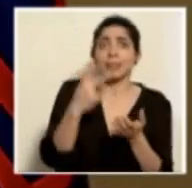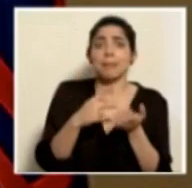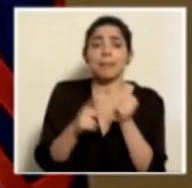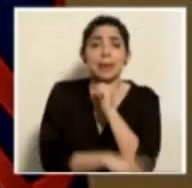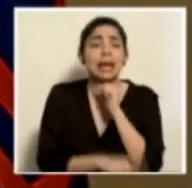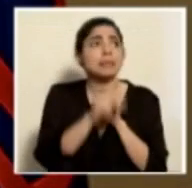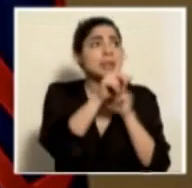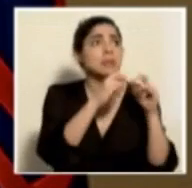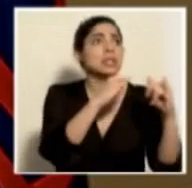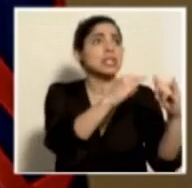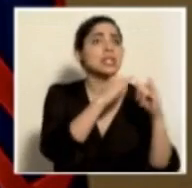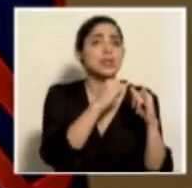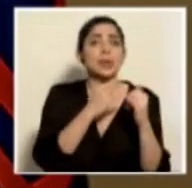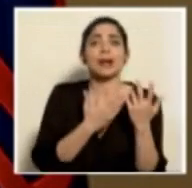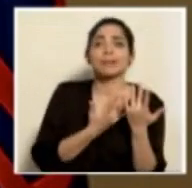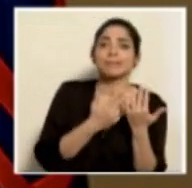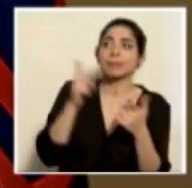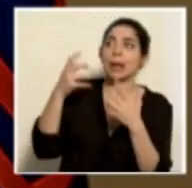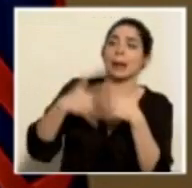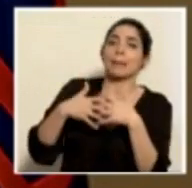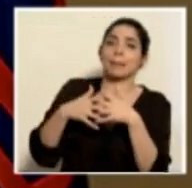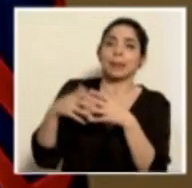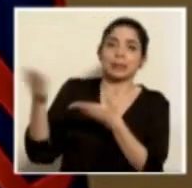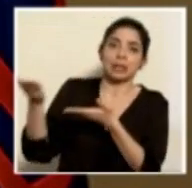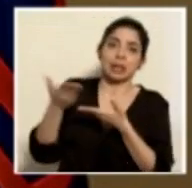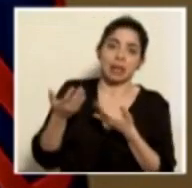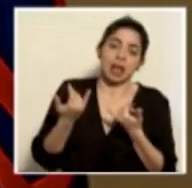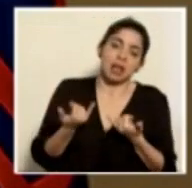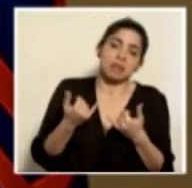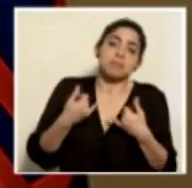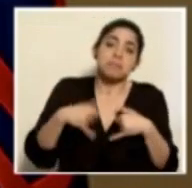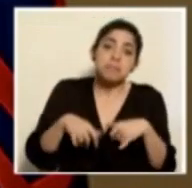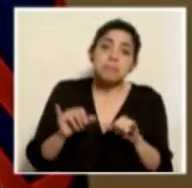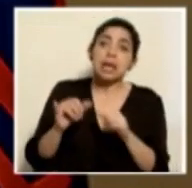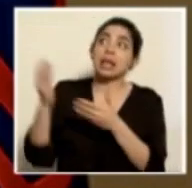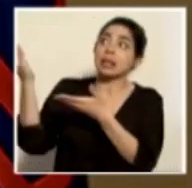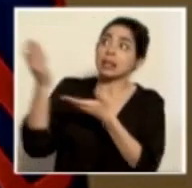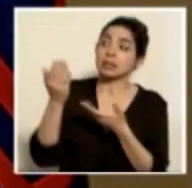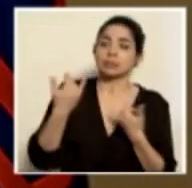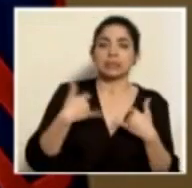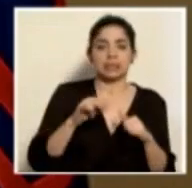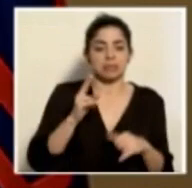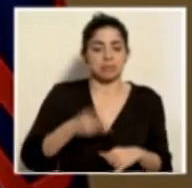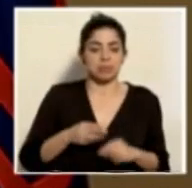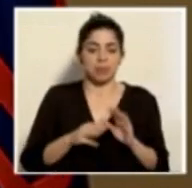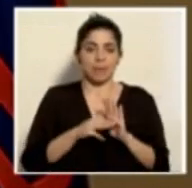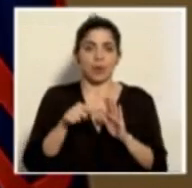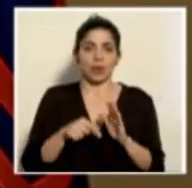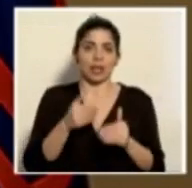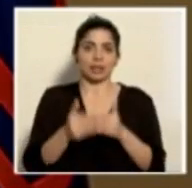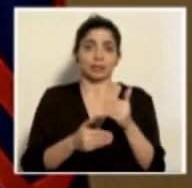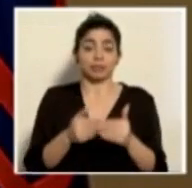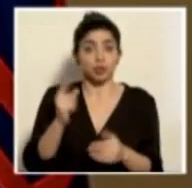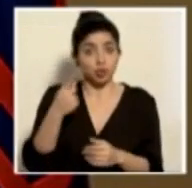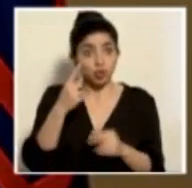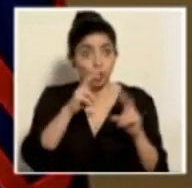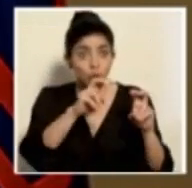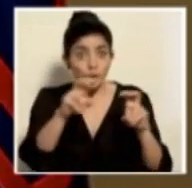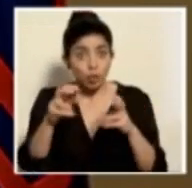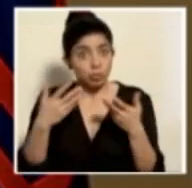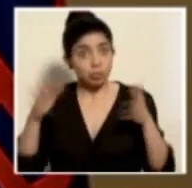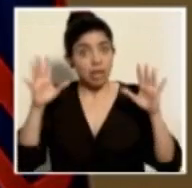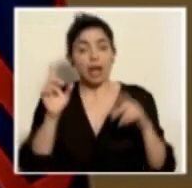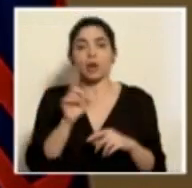conversado. Entonces seguimos con el modelo que tenemos hoy, pero también no es solo un tema de pruebas, es que hay que